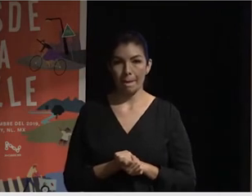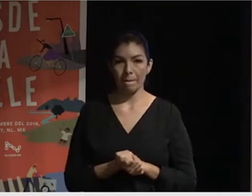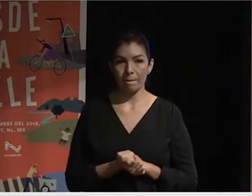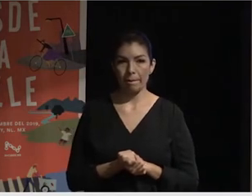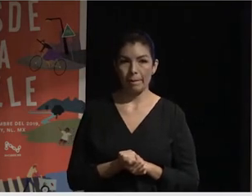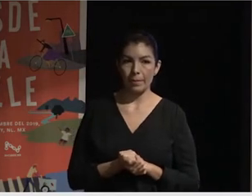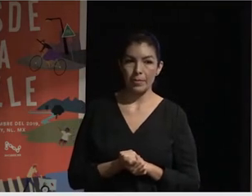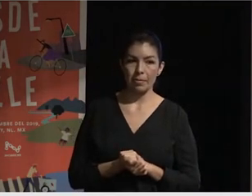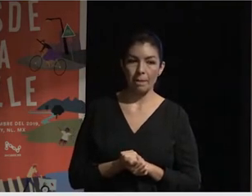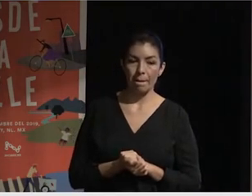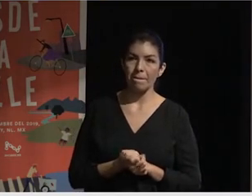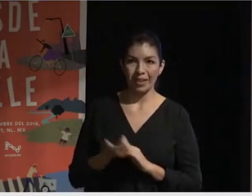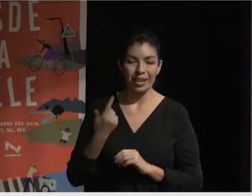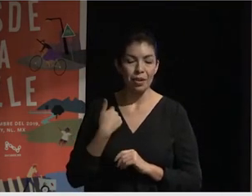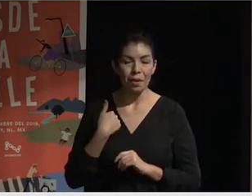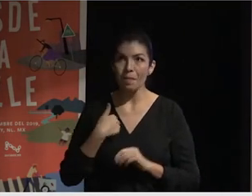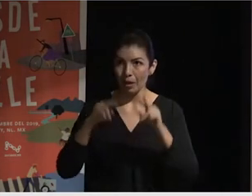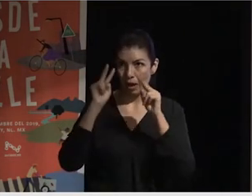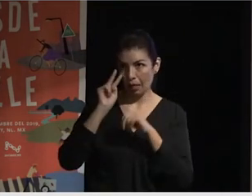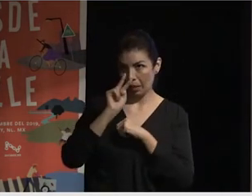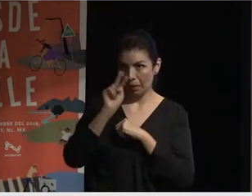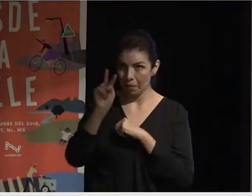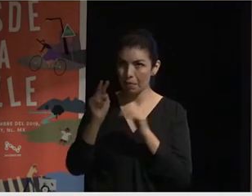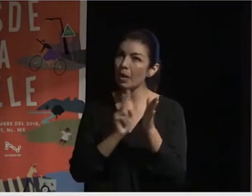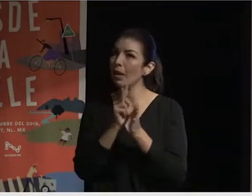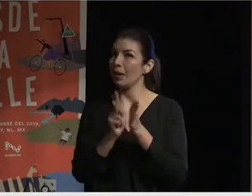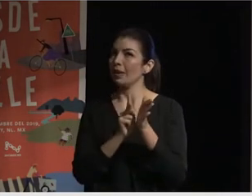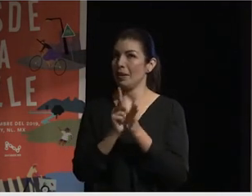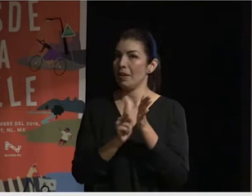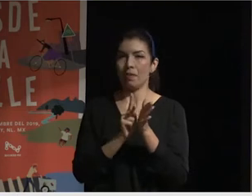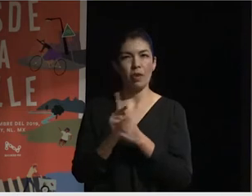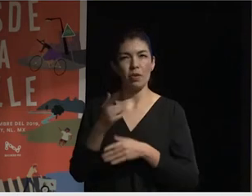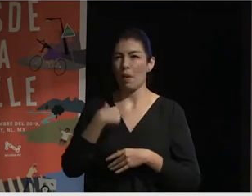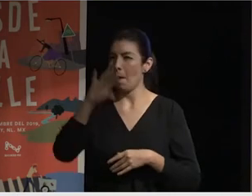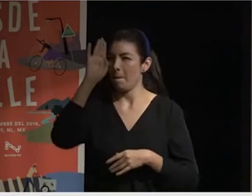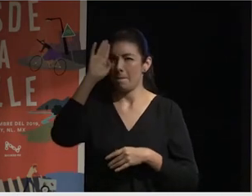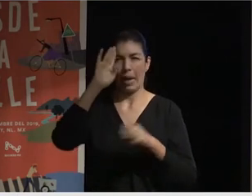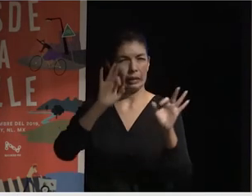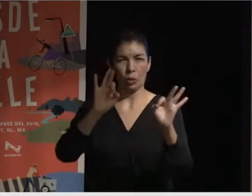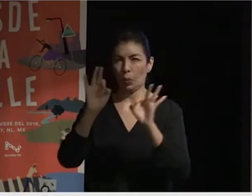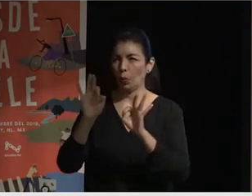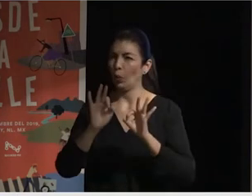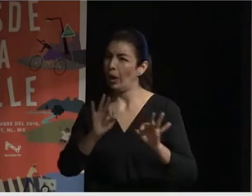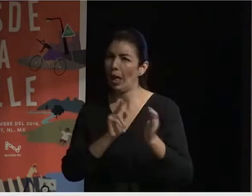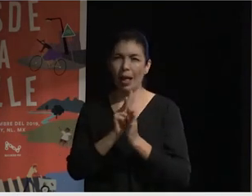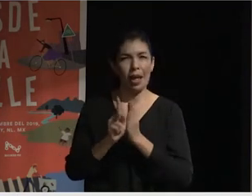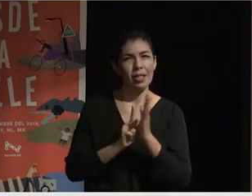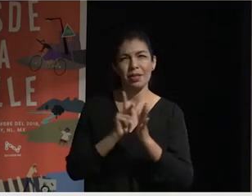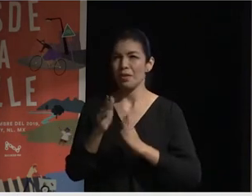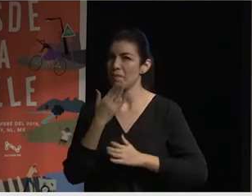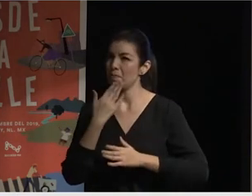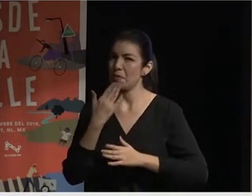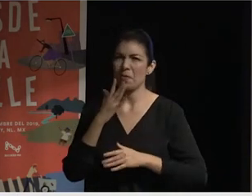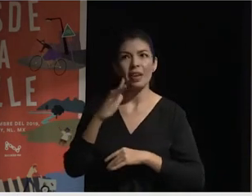está fenomenal, ¿no? Ahí aparece todo, ¿no? Lo que hemos venido peleando desde siempre, era esta inquietud de sí,